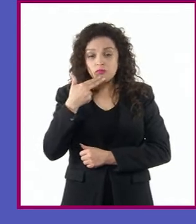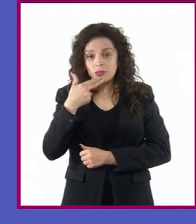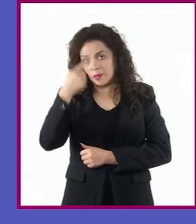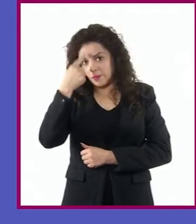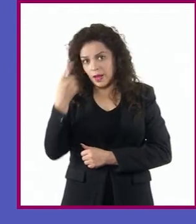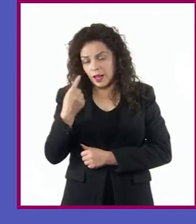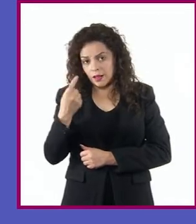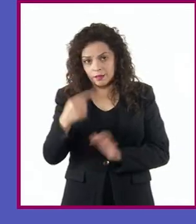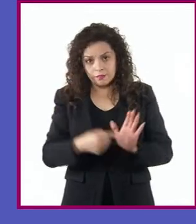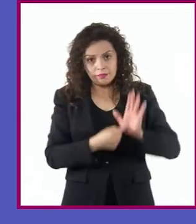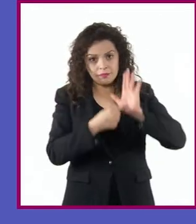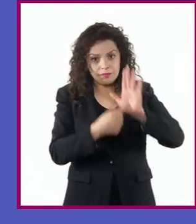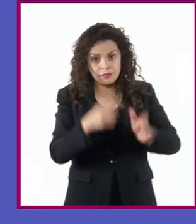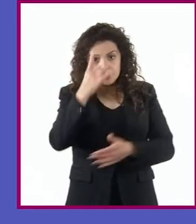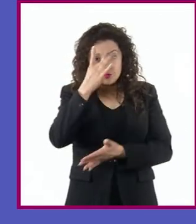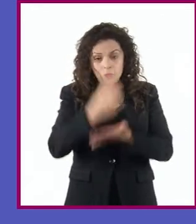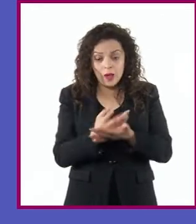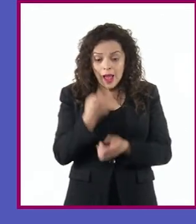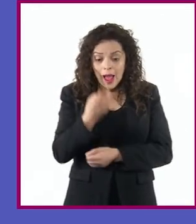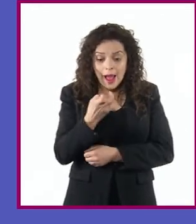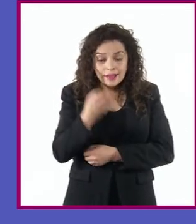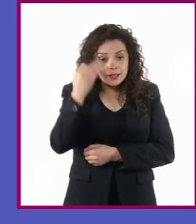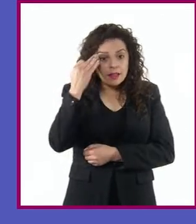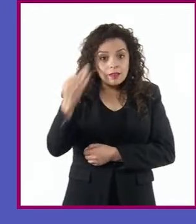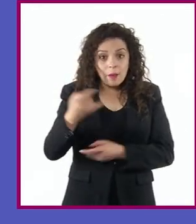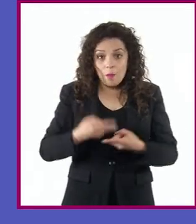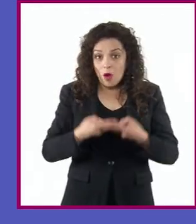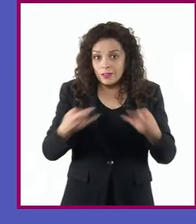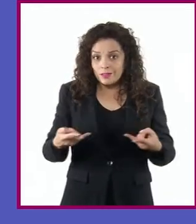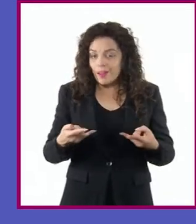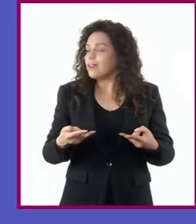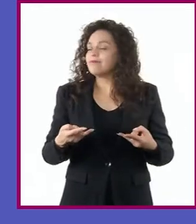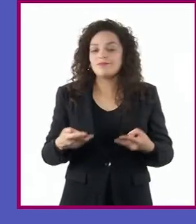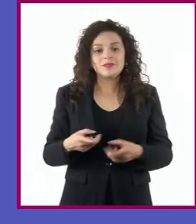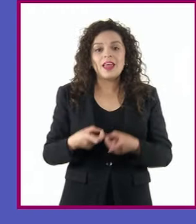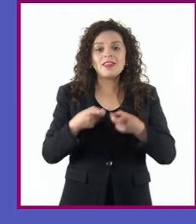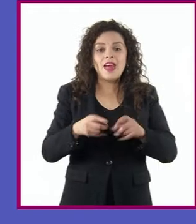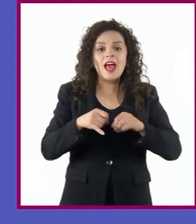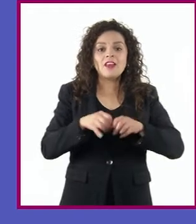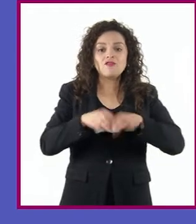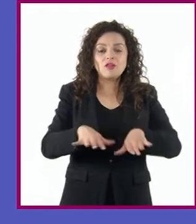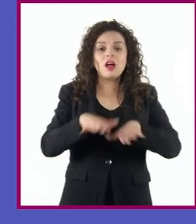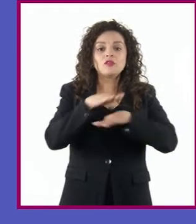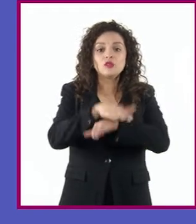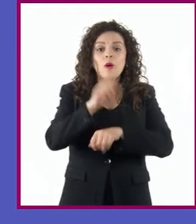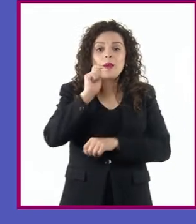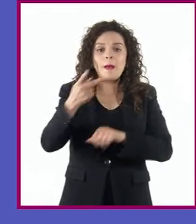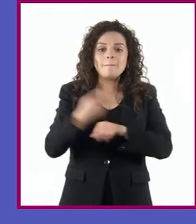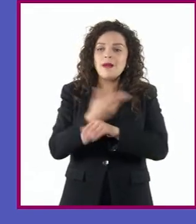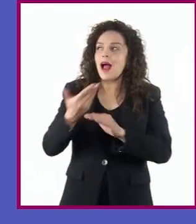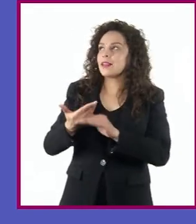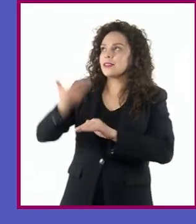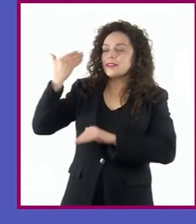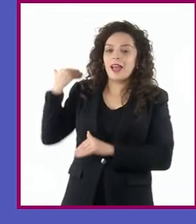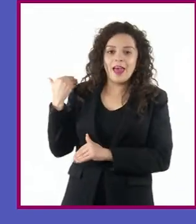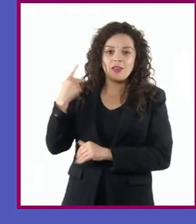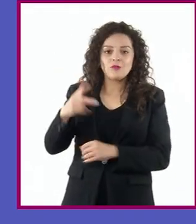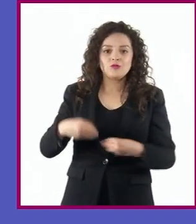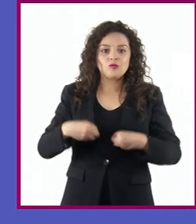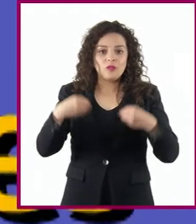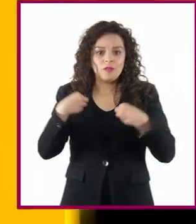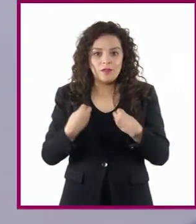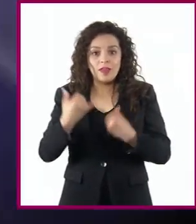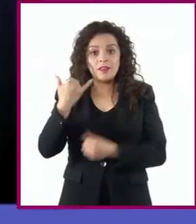nos muestran solo lo que ocurre en el instante de la historia, sino que nos dan información sobre el pasado de los personajes y su posible